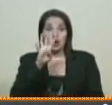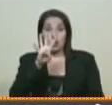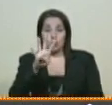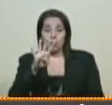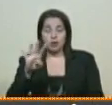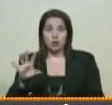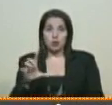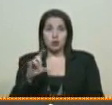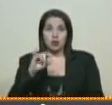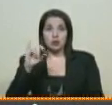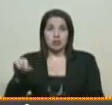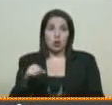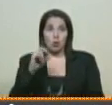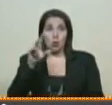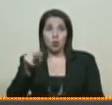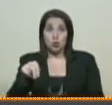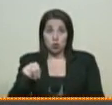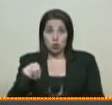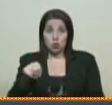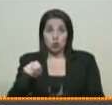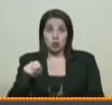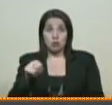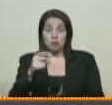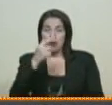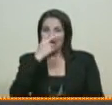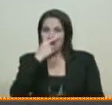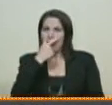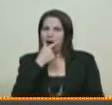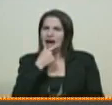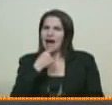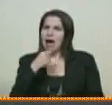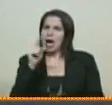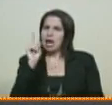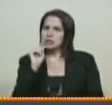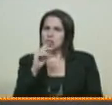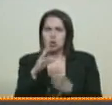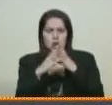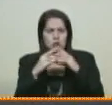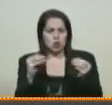Y además, para la facilitación de todas las